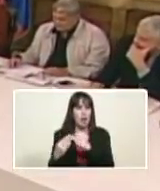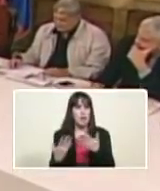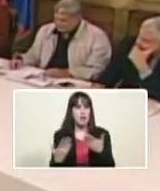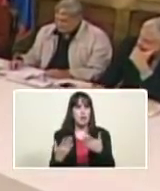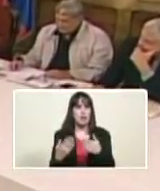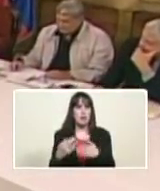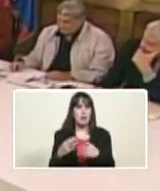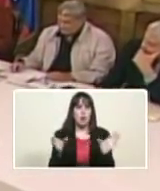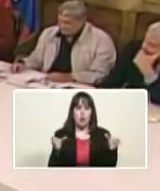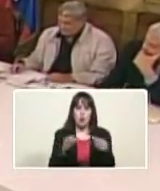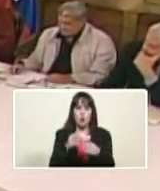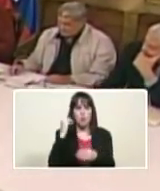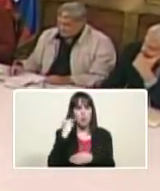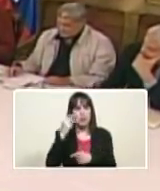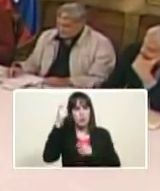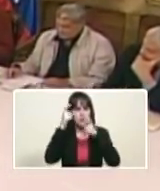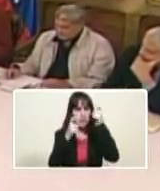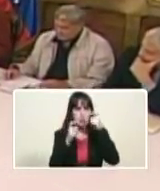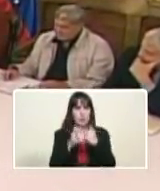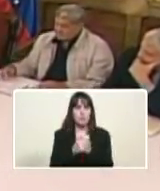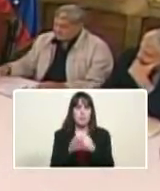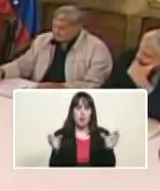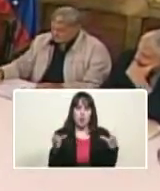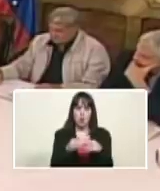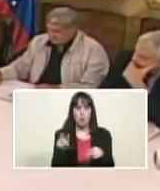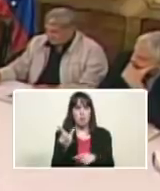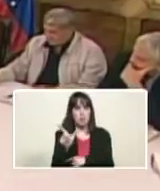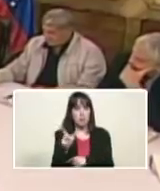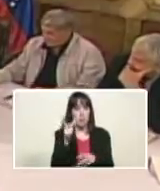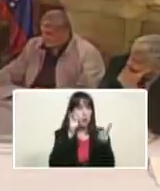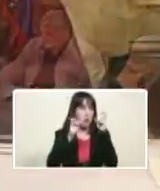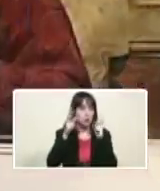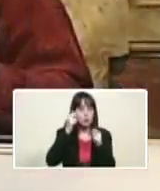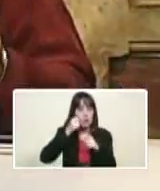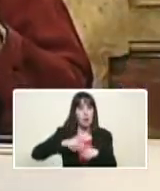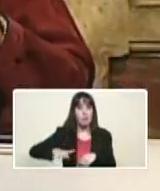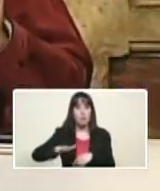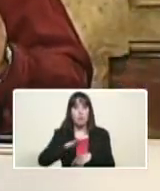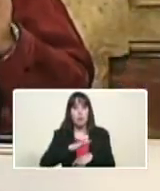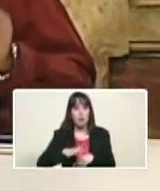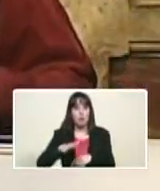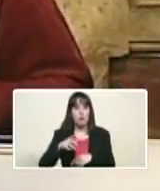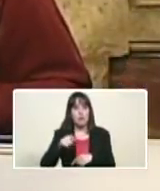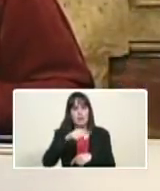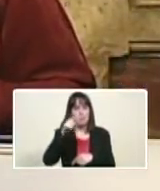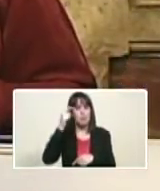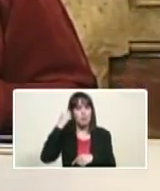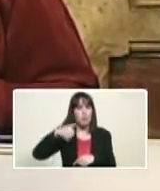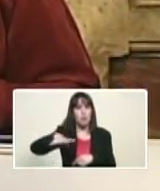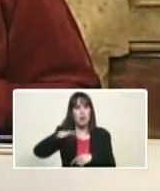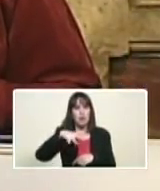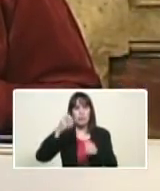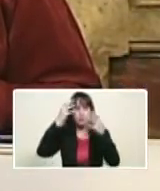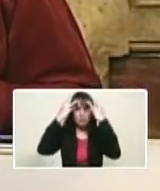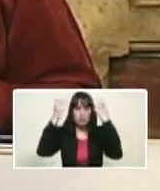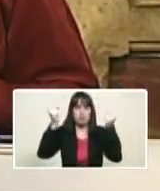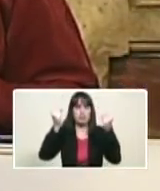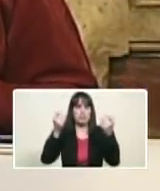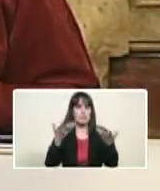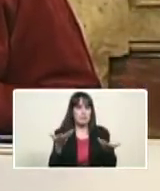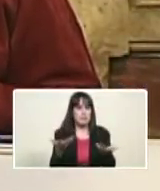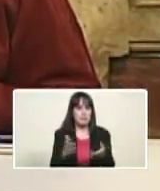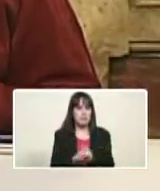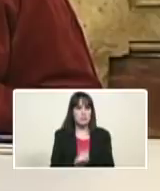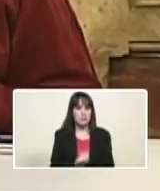UVC, en el Congreso del Partido, para escuchar al pueblo. Y no saben la sabiduría del pueblo.